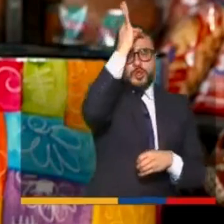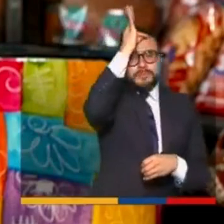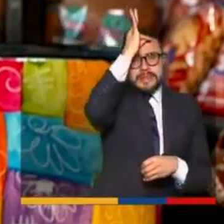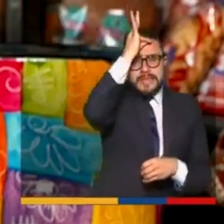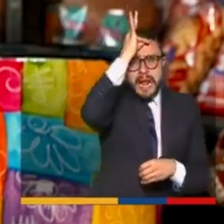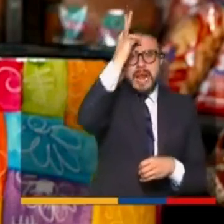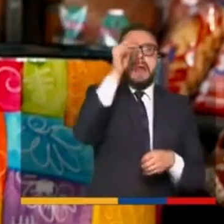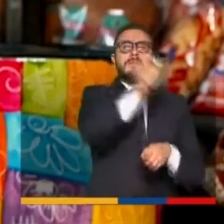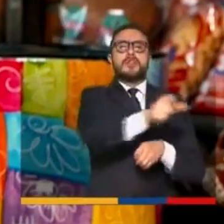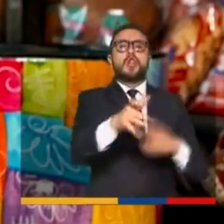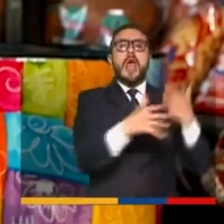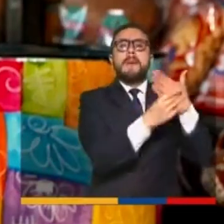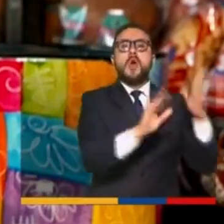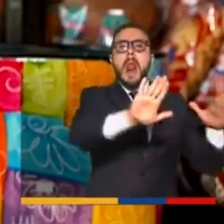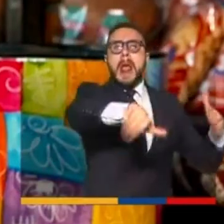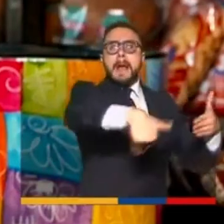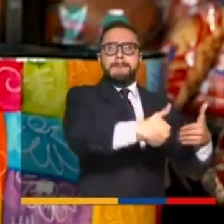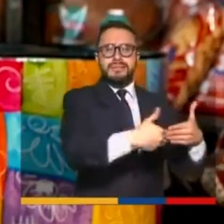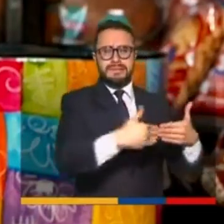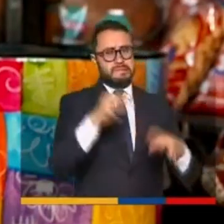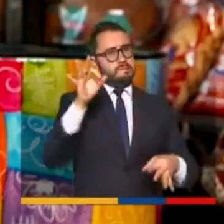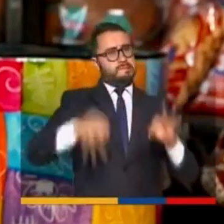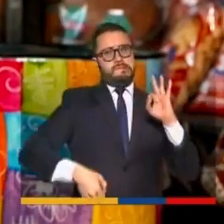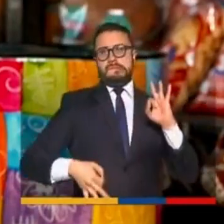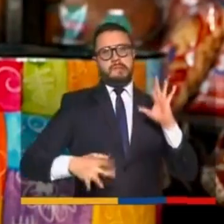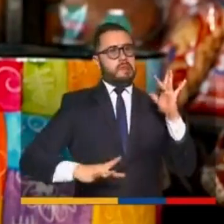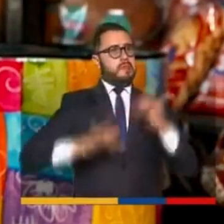hospitales a la gente pobre en Colombia.